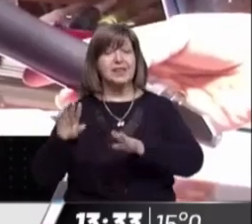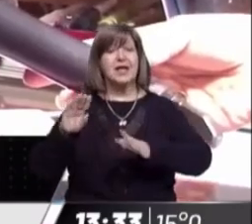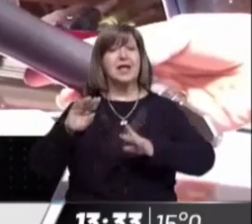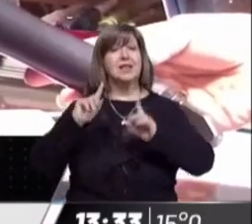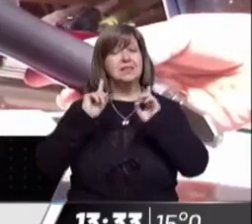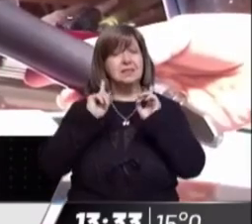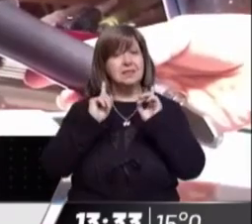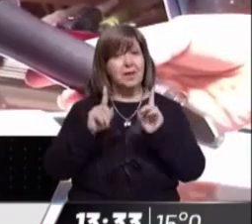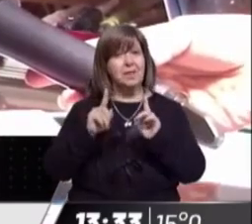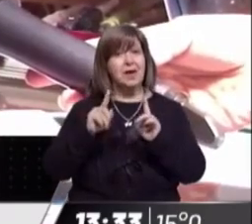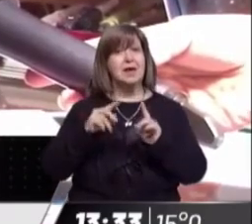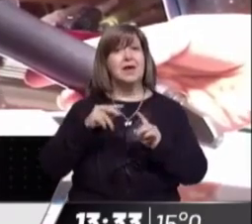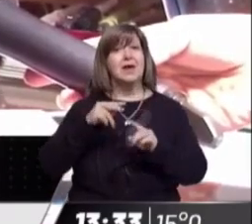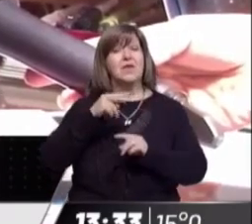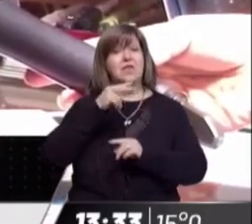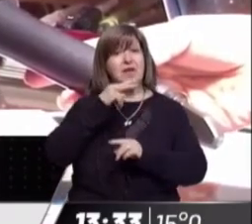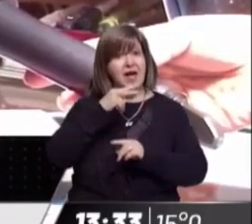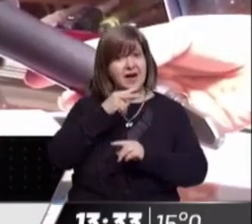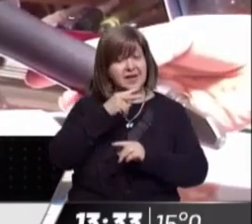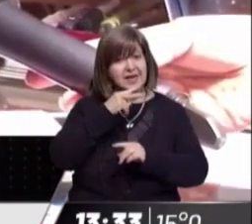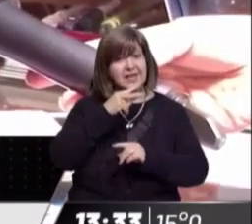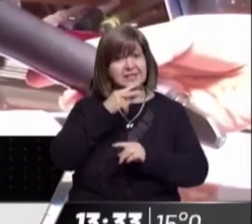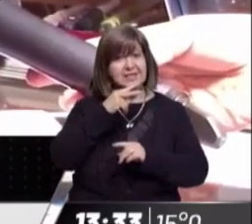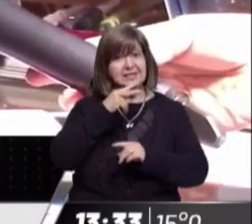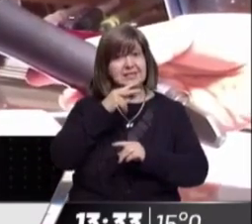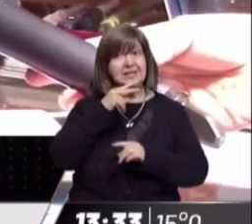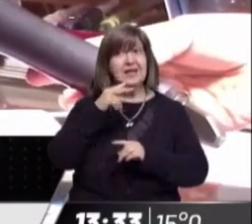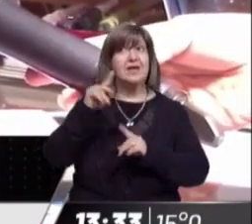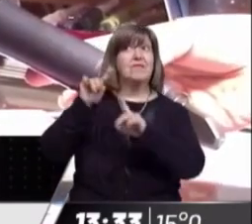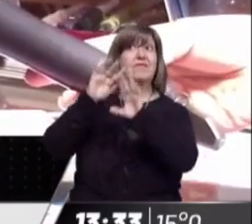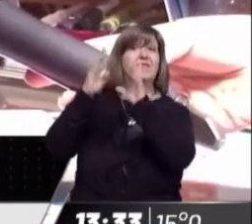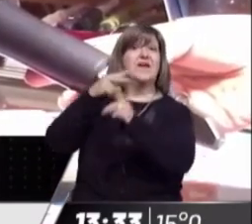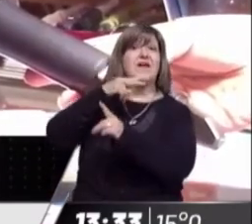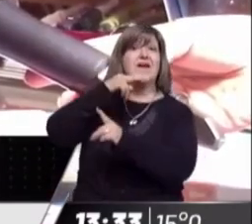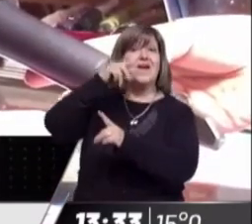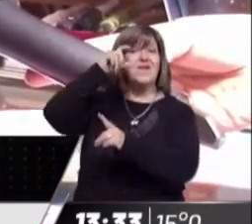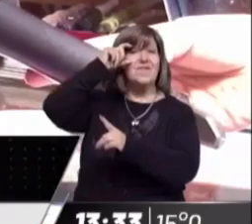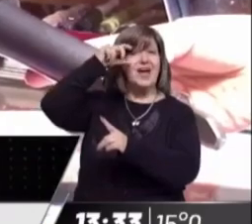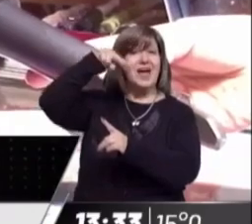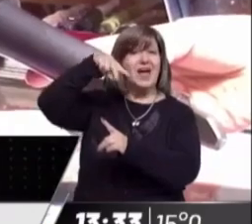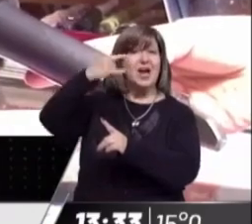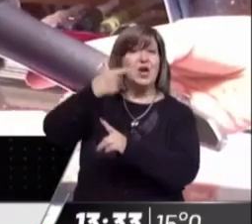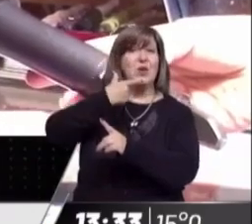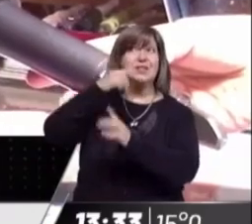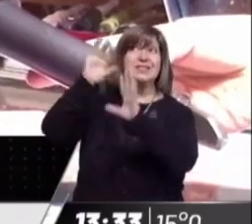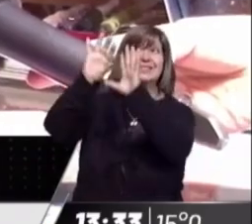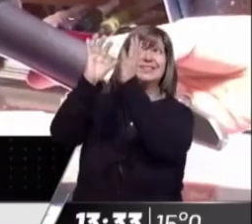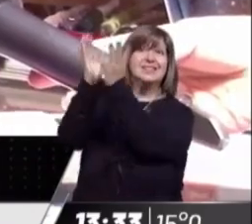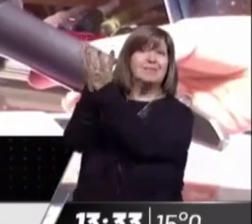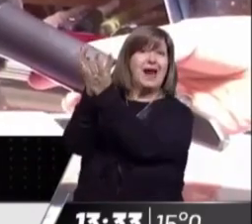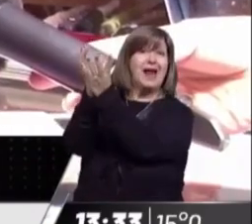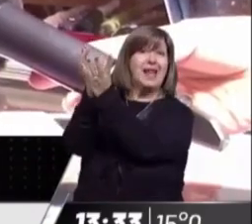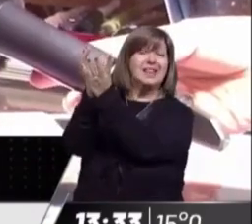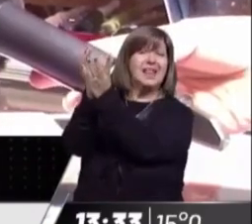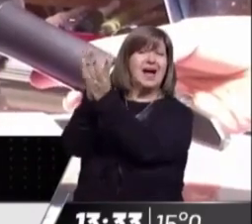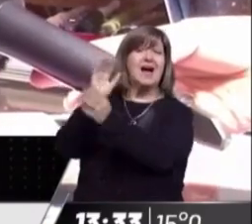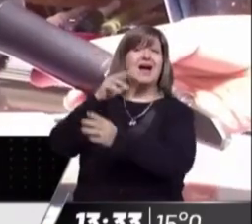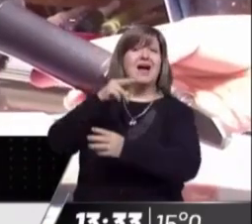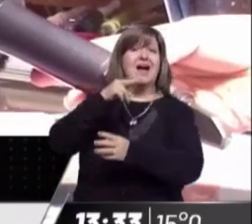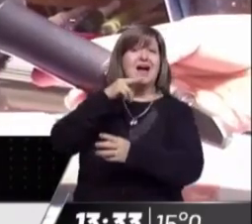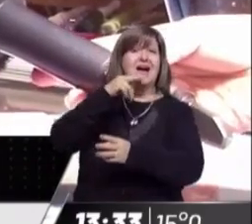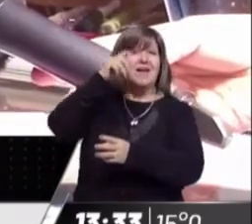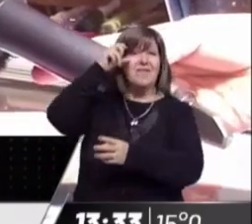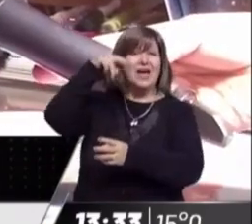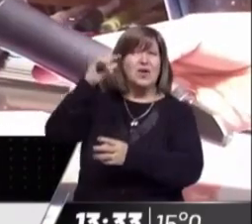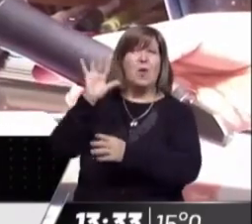suerte recorda que el el viernes está Regido por el planeta Venus Así que a conectar con el amor pero el amor en todos